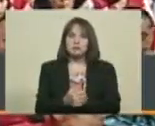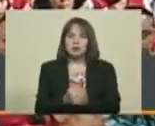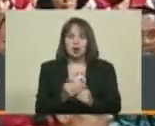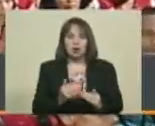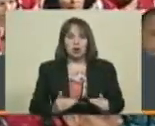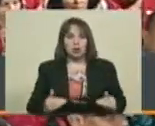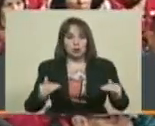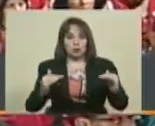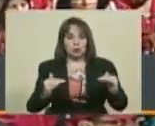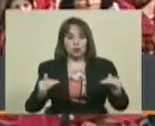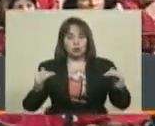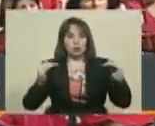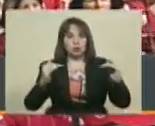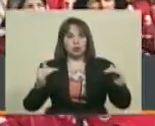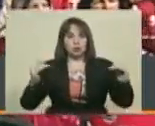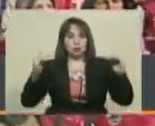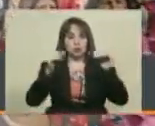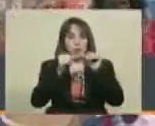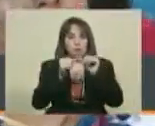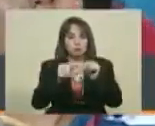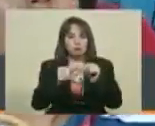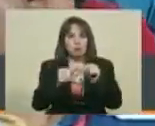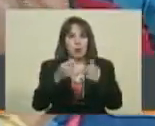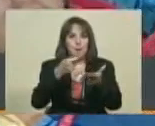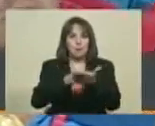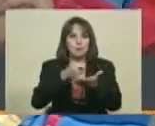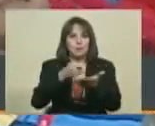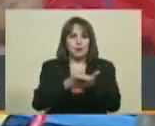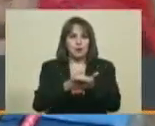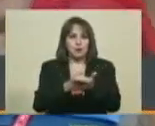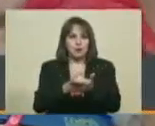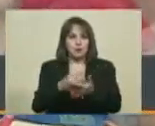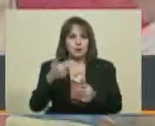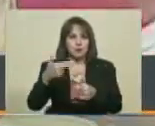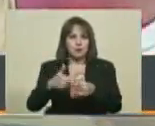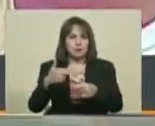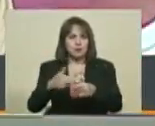Crecimiento sostenido de los precios petroleros, producto de la recuperación de la OPEP,